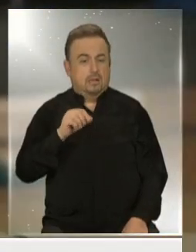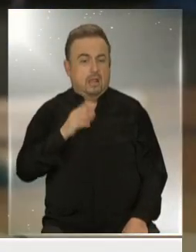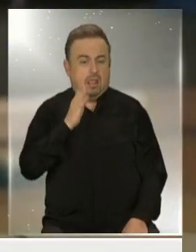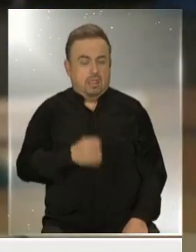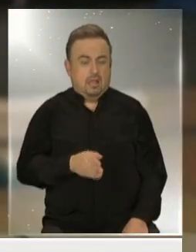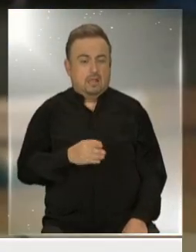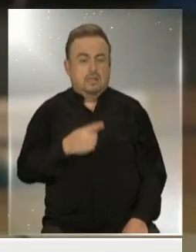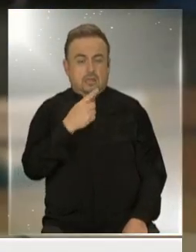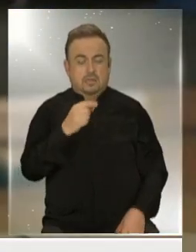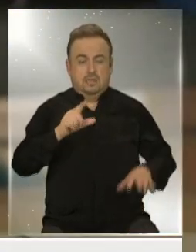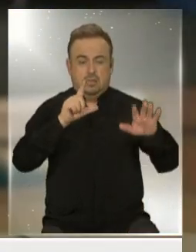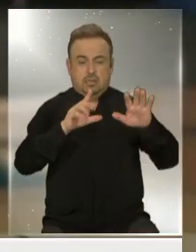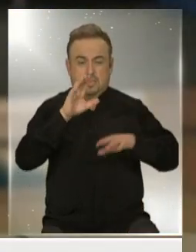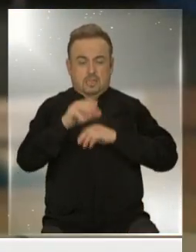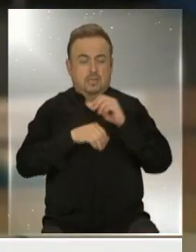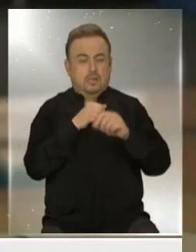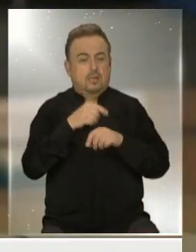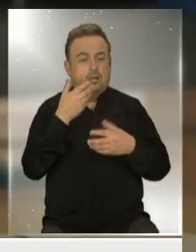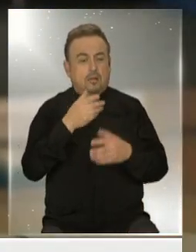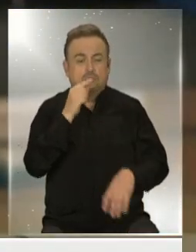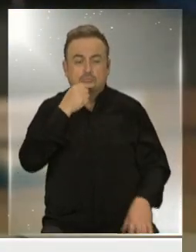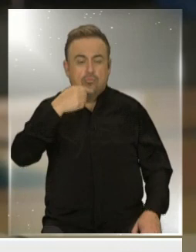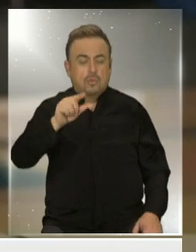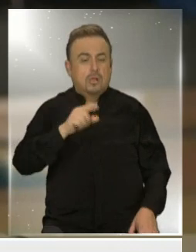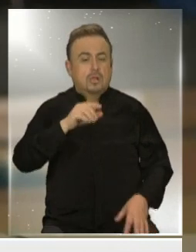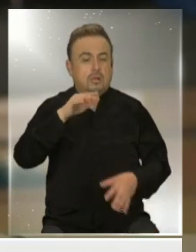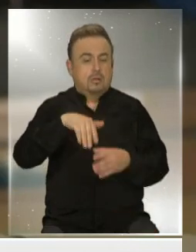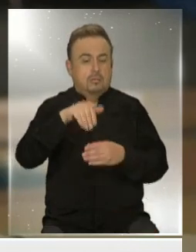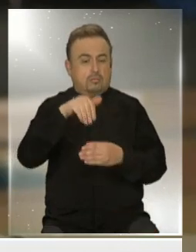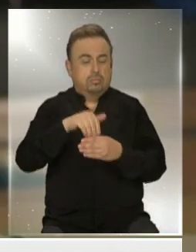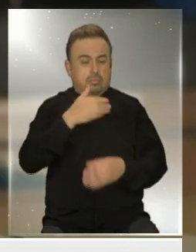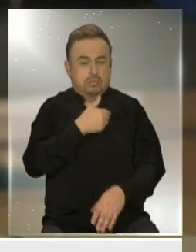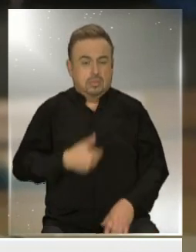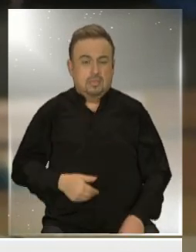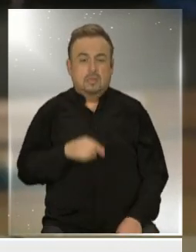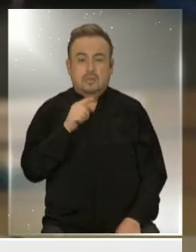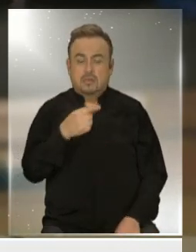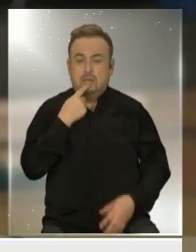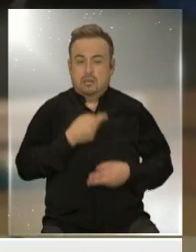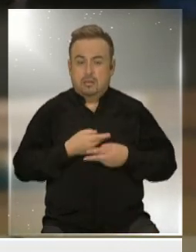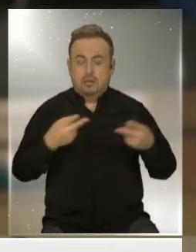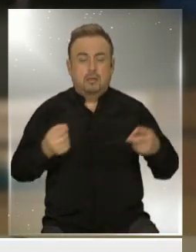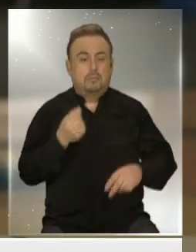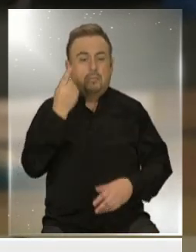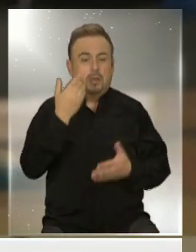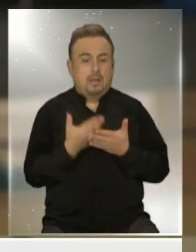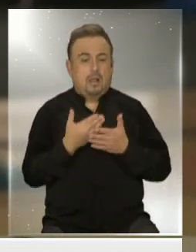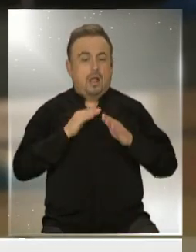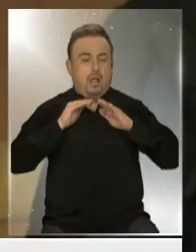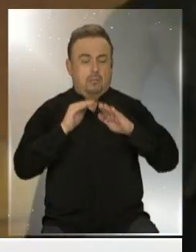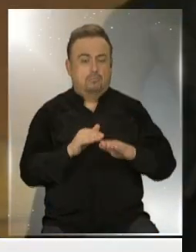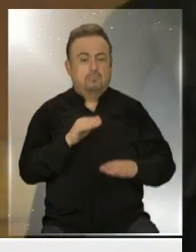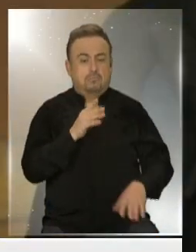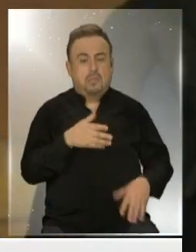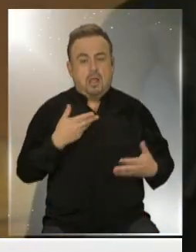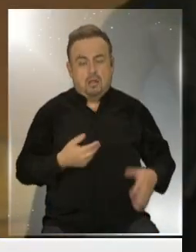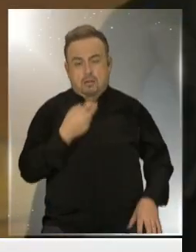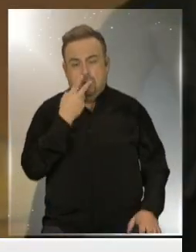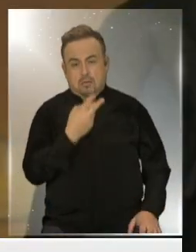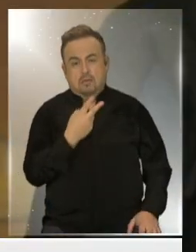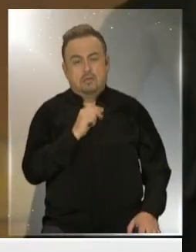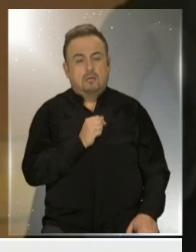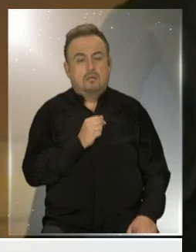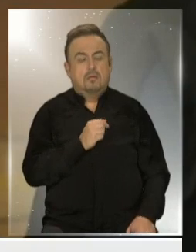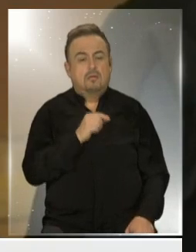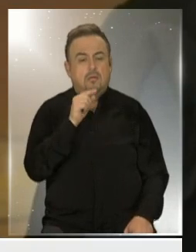sus 175 años sobre la próxima elección presidencial. Anunció por primera vez su apoyo a un candidato, ya lo estamos viendo en